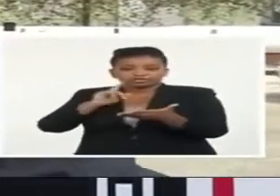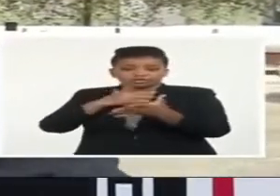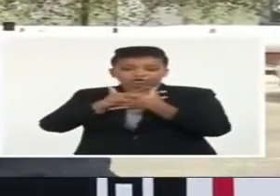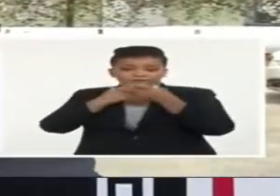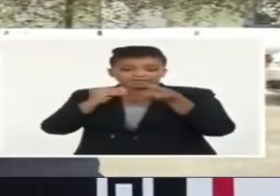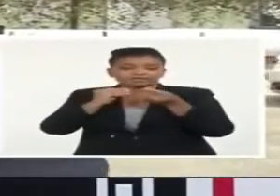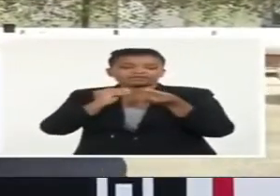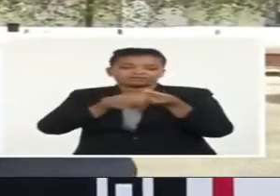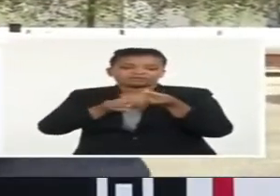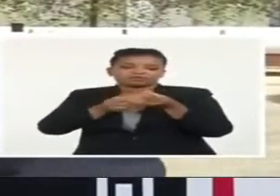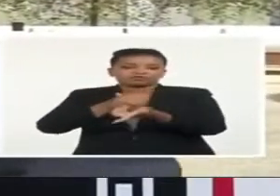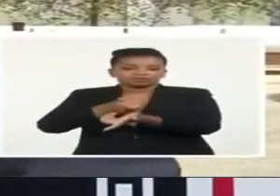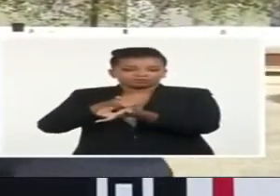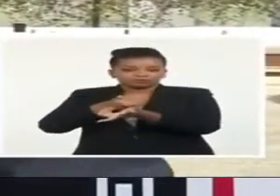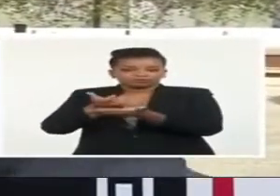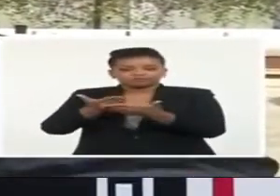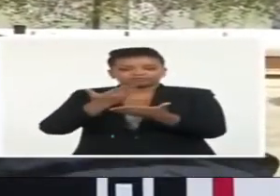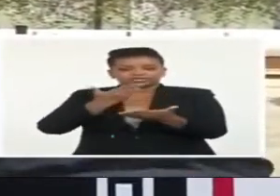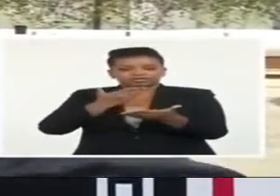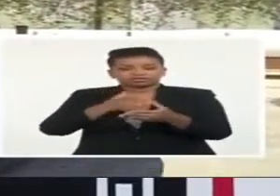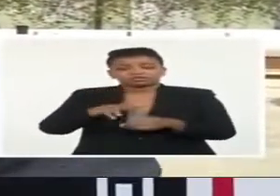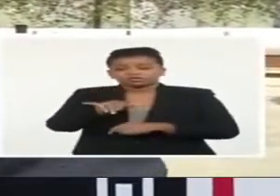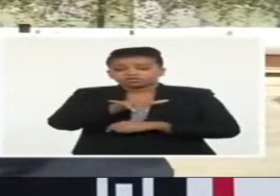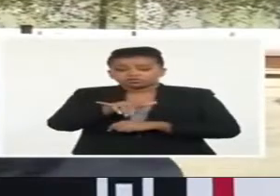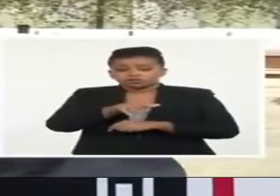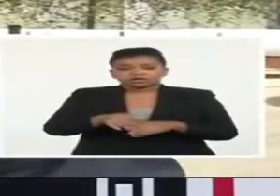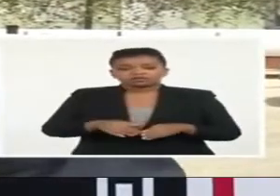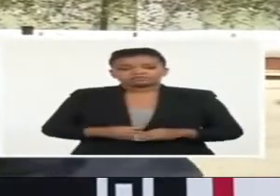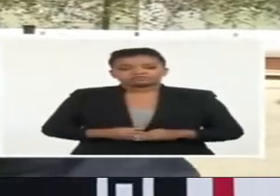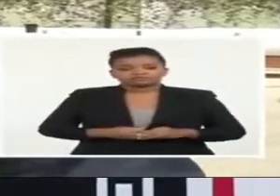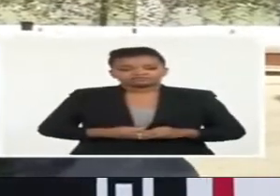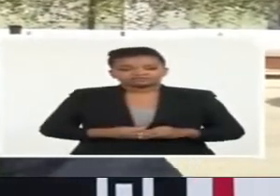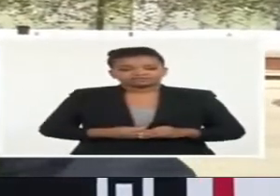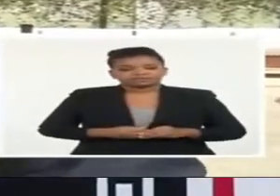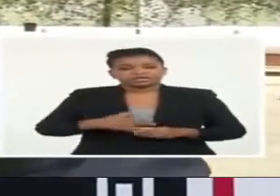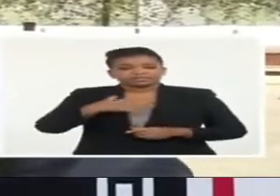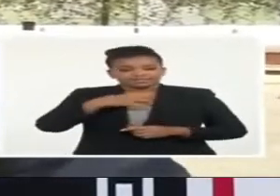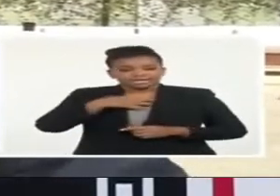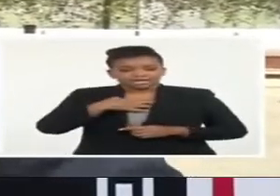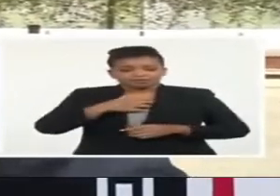la espuma y México te mandó los aviones llenos de espuma.